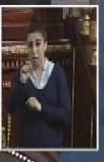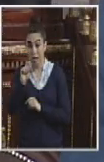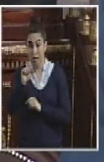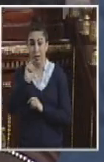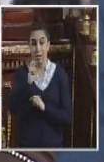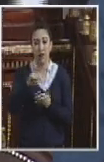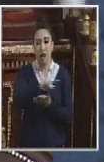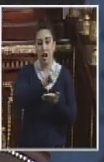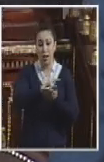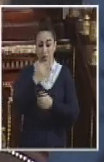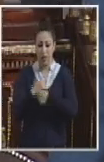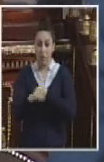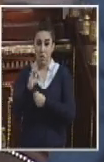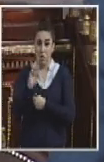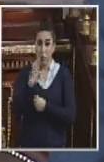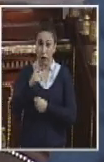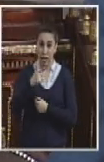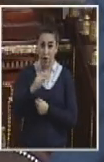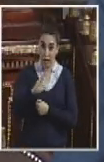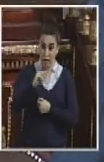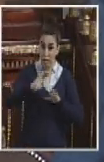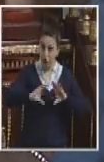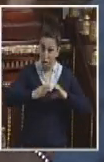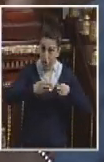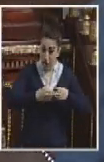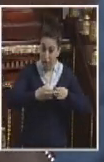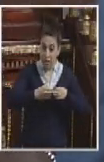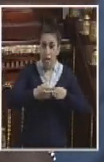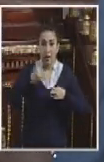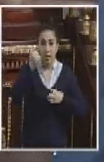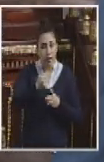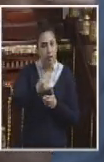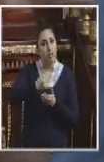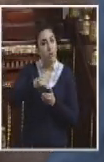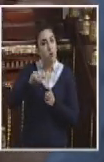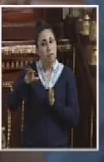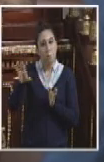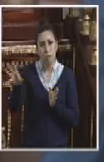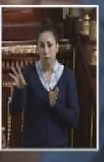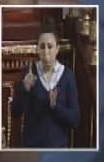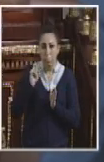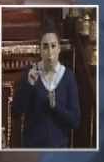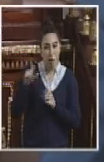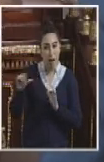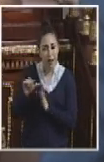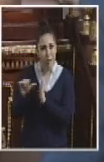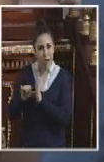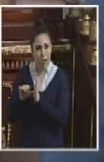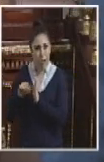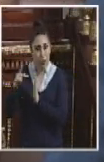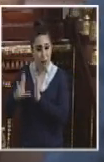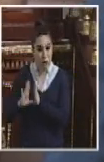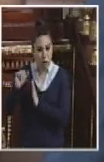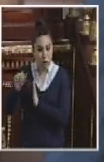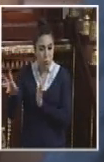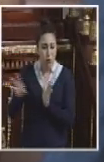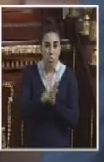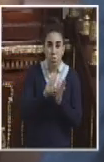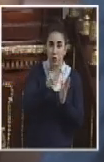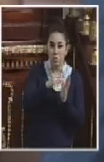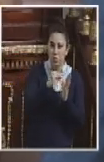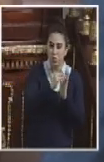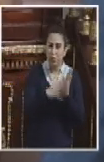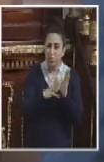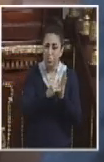Ciudad de México reitera y repite todo el procedimiento y ordena también